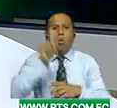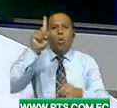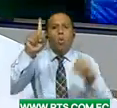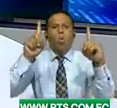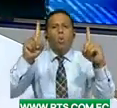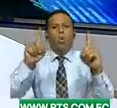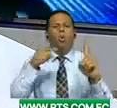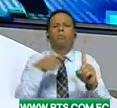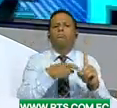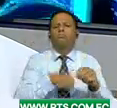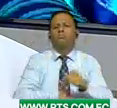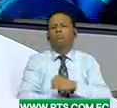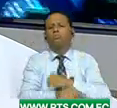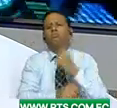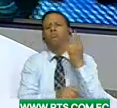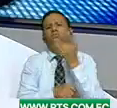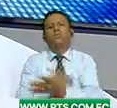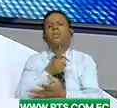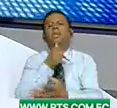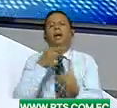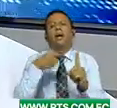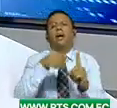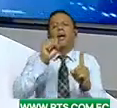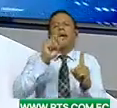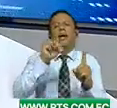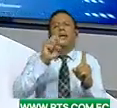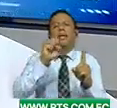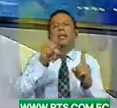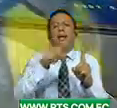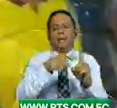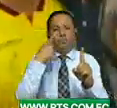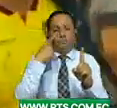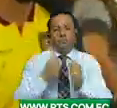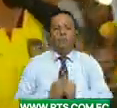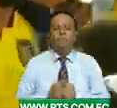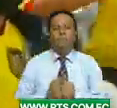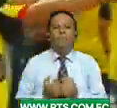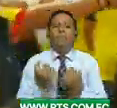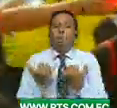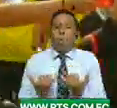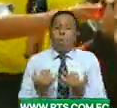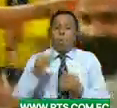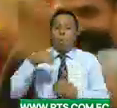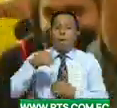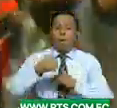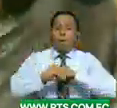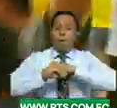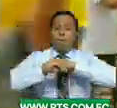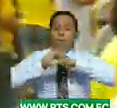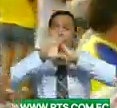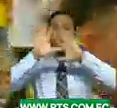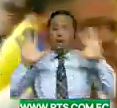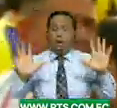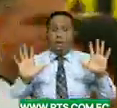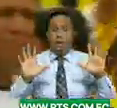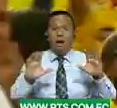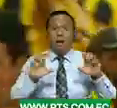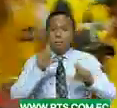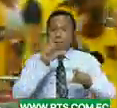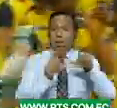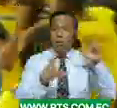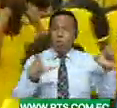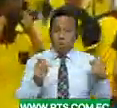el autor del gol tricolor. Veamos. Desde tempranas horas de este martes, la hinchada de la Tri estuvo en